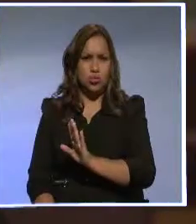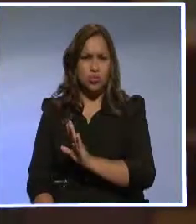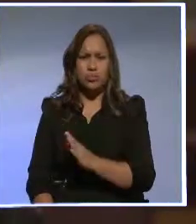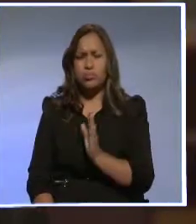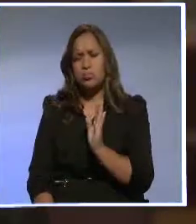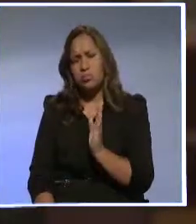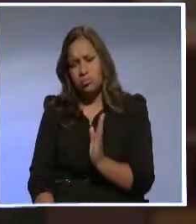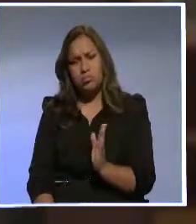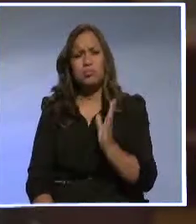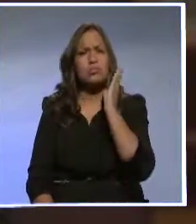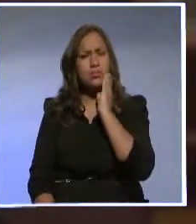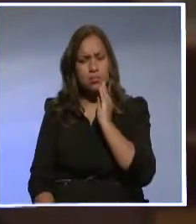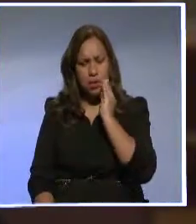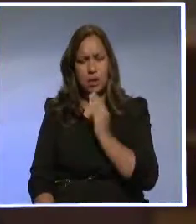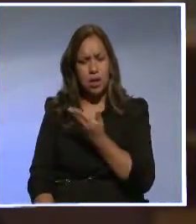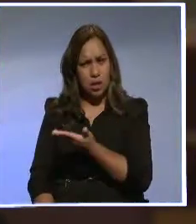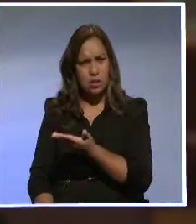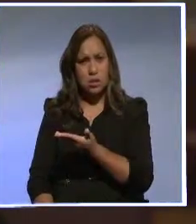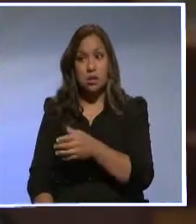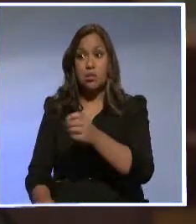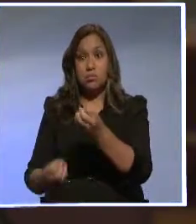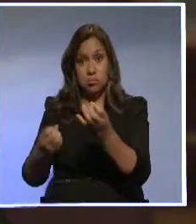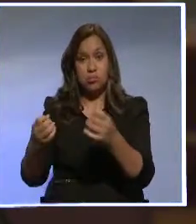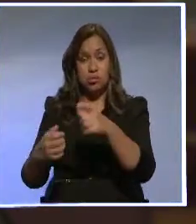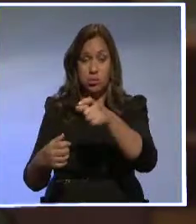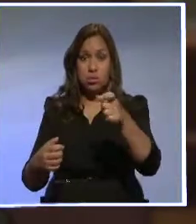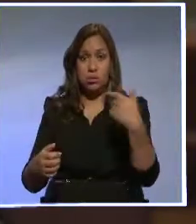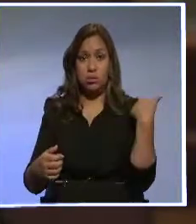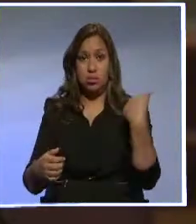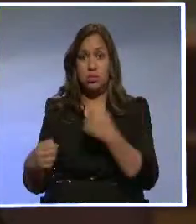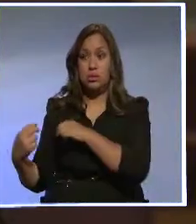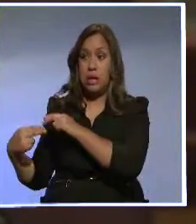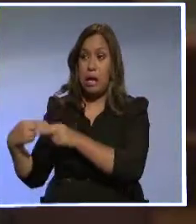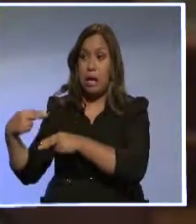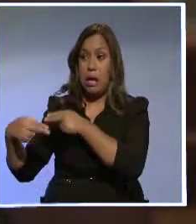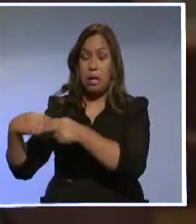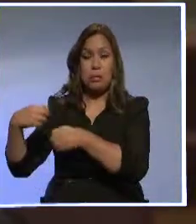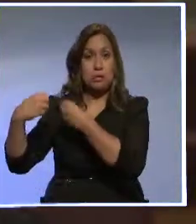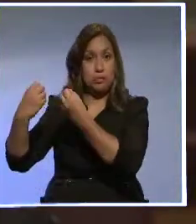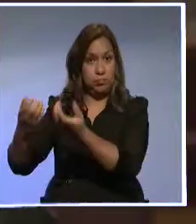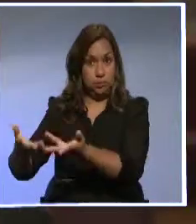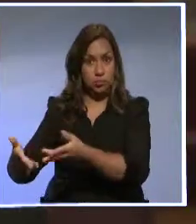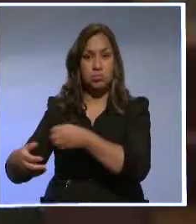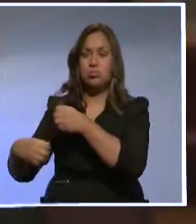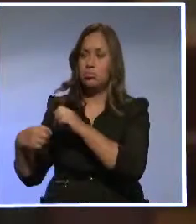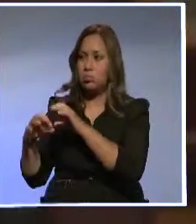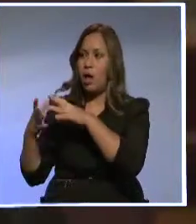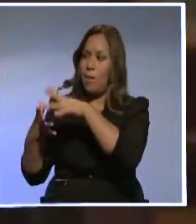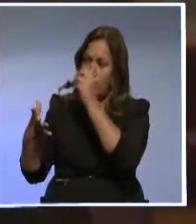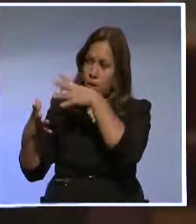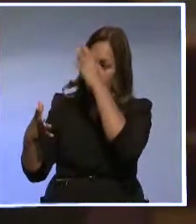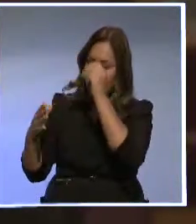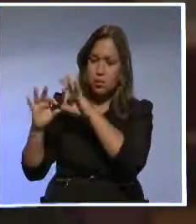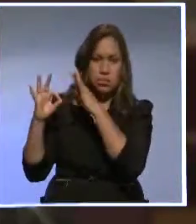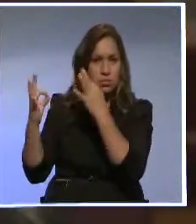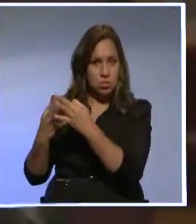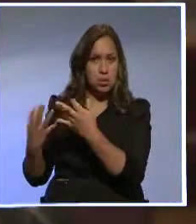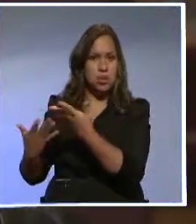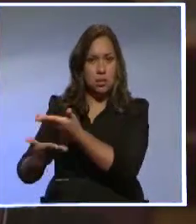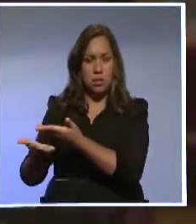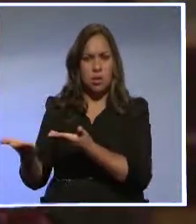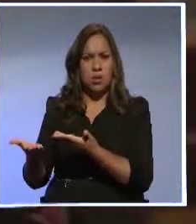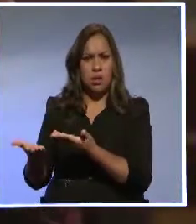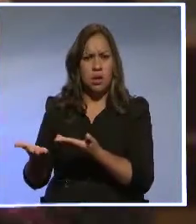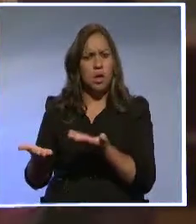se lo recibe por herencia cuando los conocimientos siempre se los recibe desde una aula